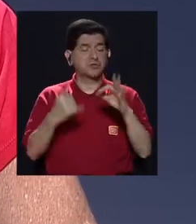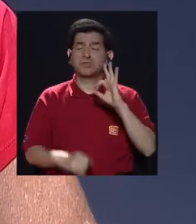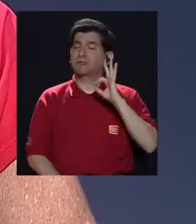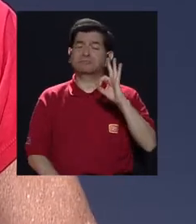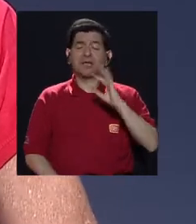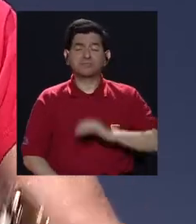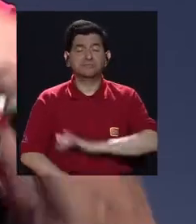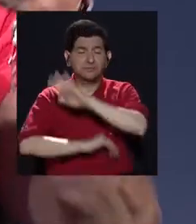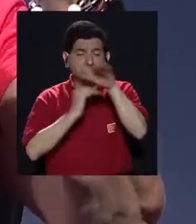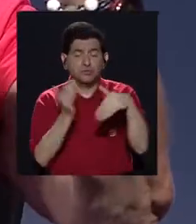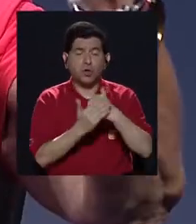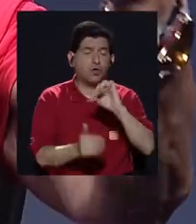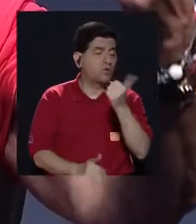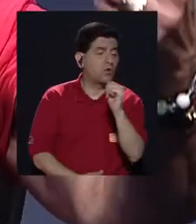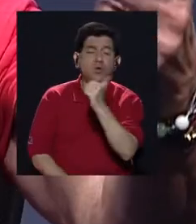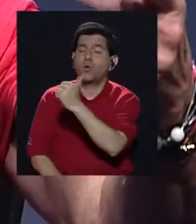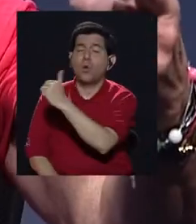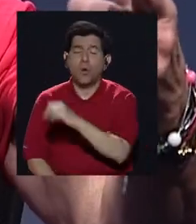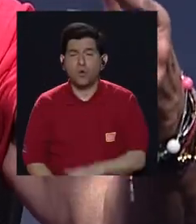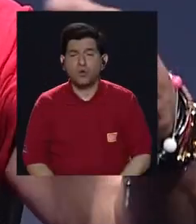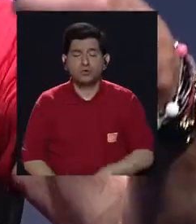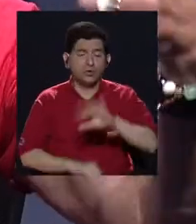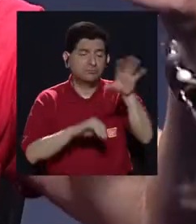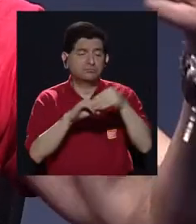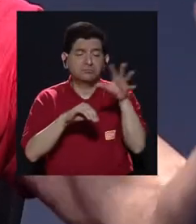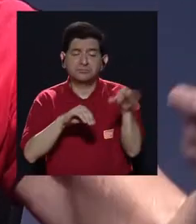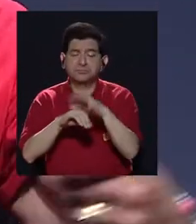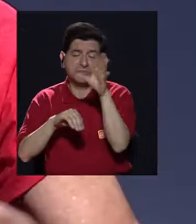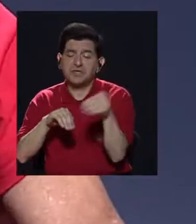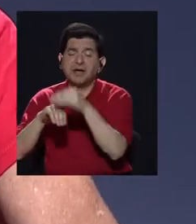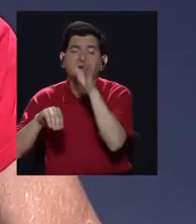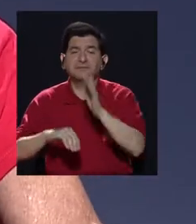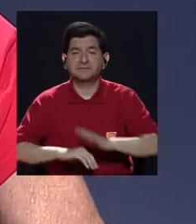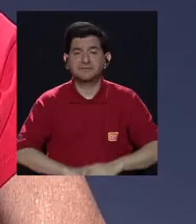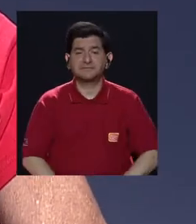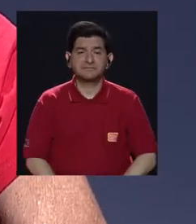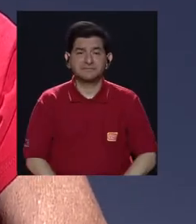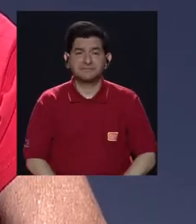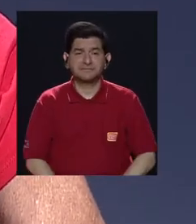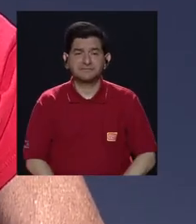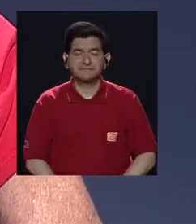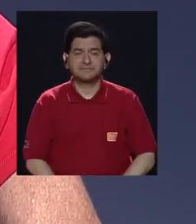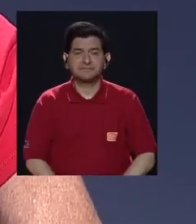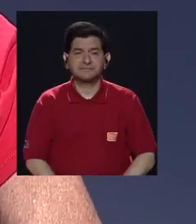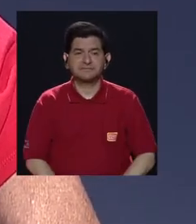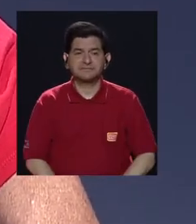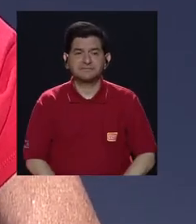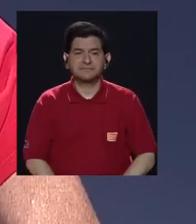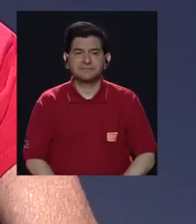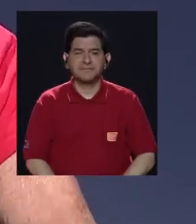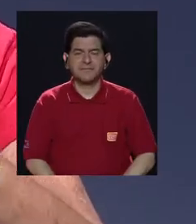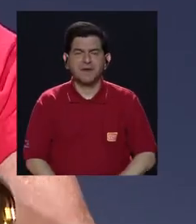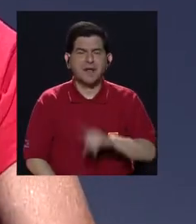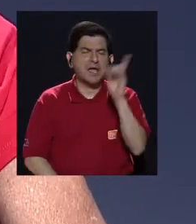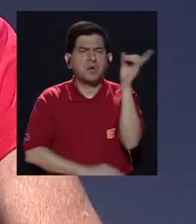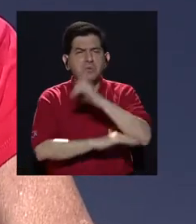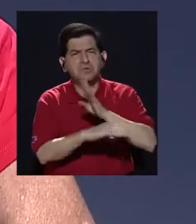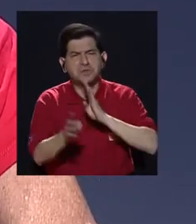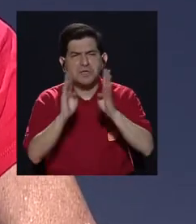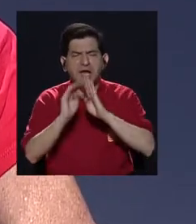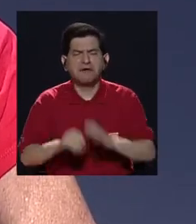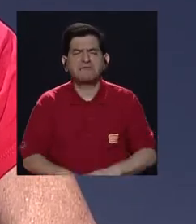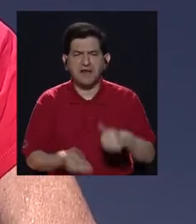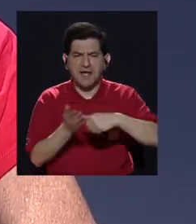sobrados porque todo lo demás viene por añadidura entonces algún día podemos